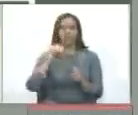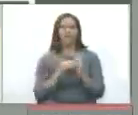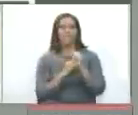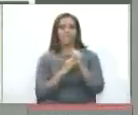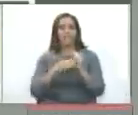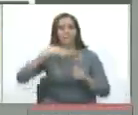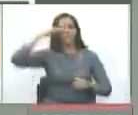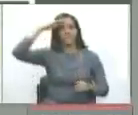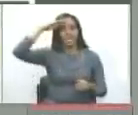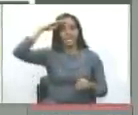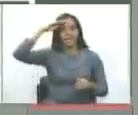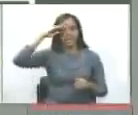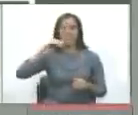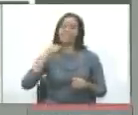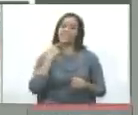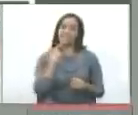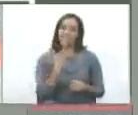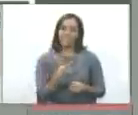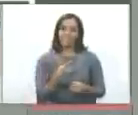militares, y decirles...